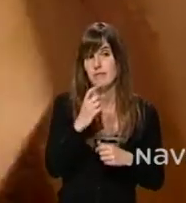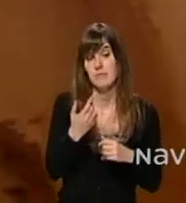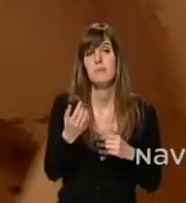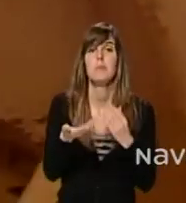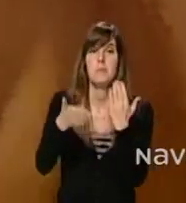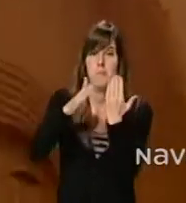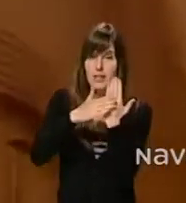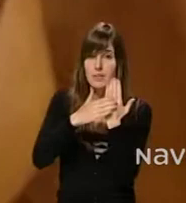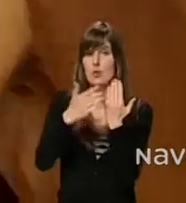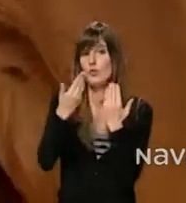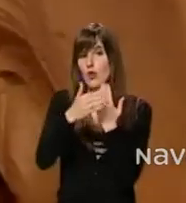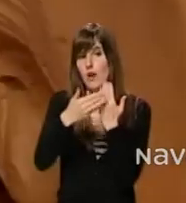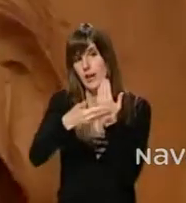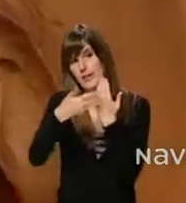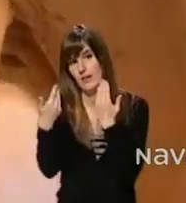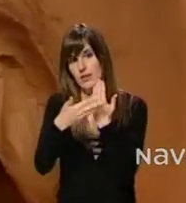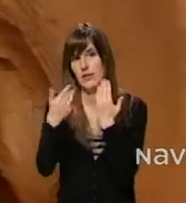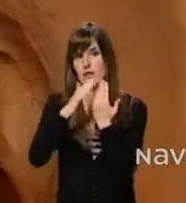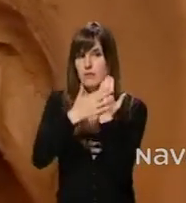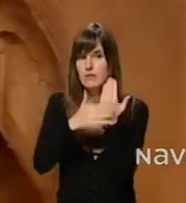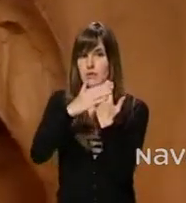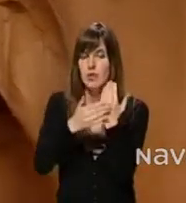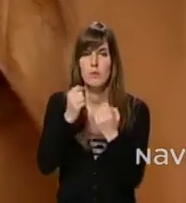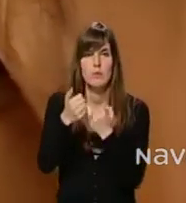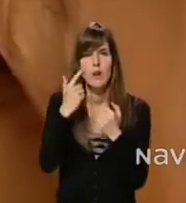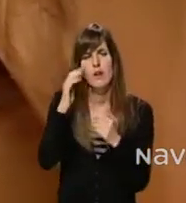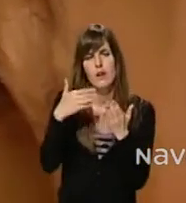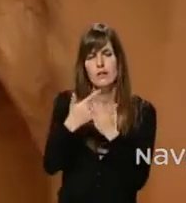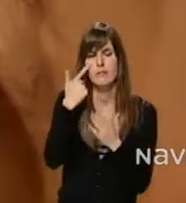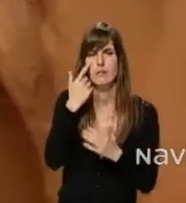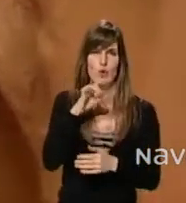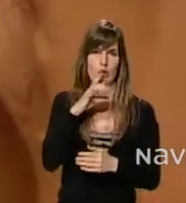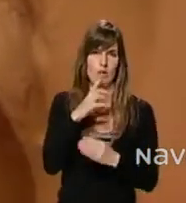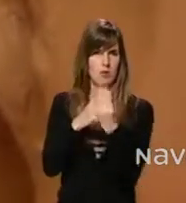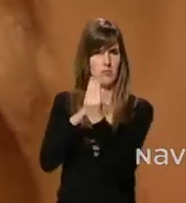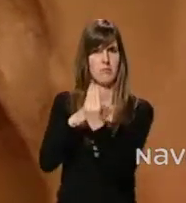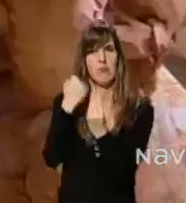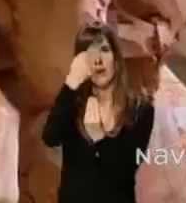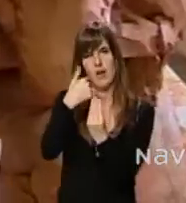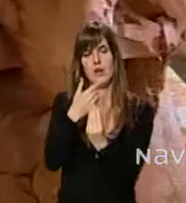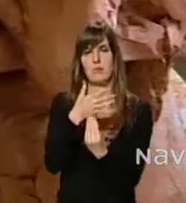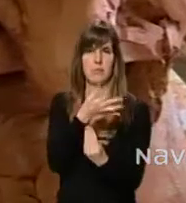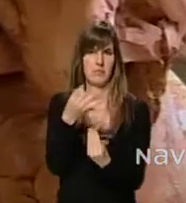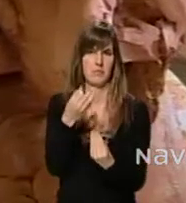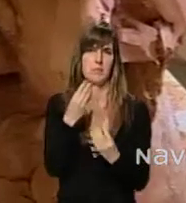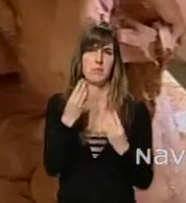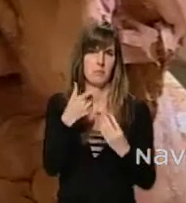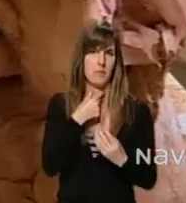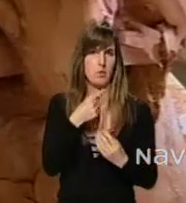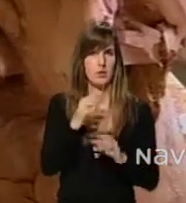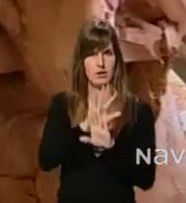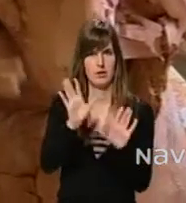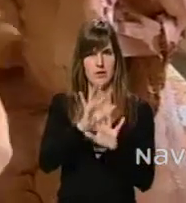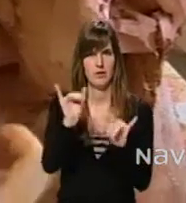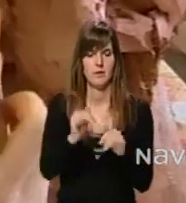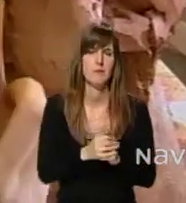añadir, quitar y modelar hasta que veas que lo que estás haciendo es algo agradable y que te gusta.